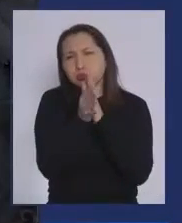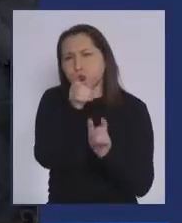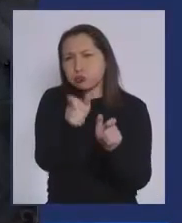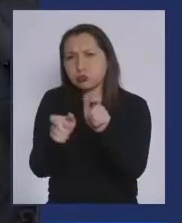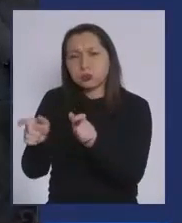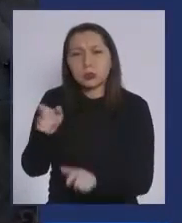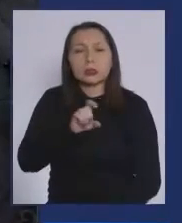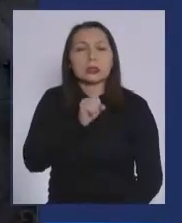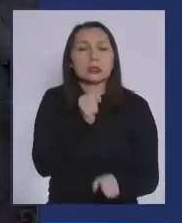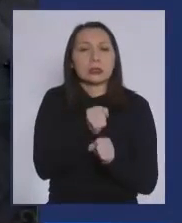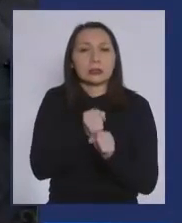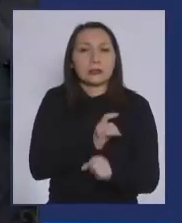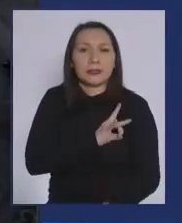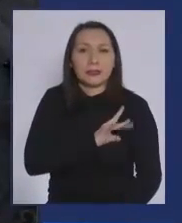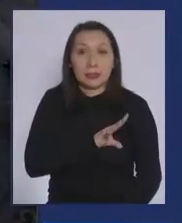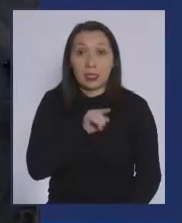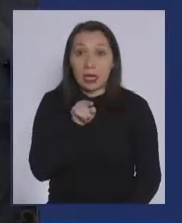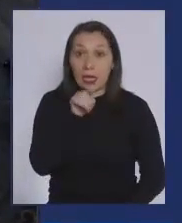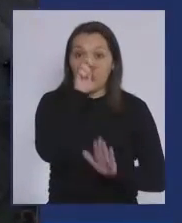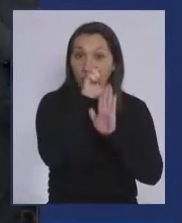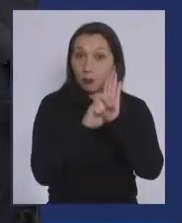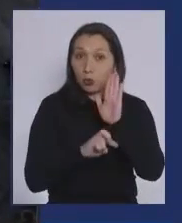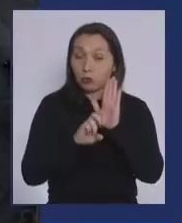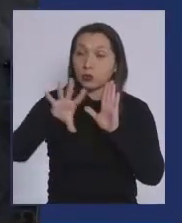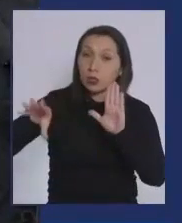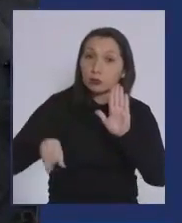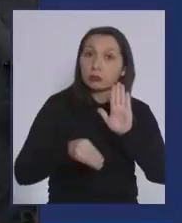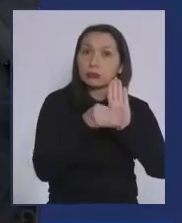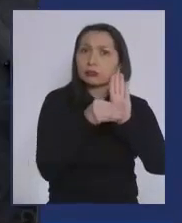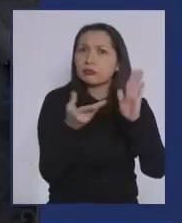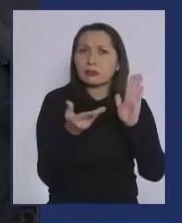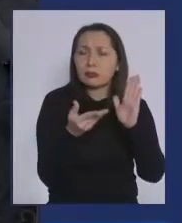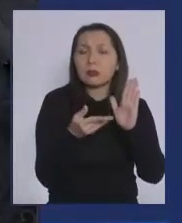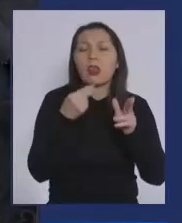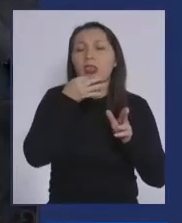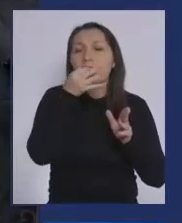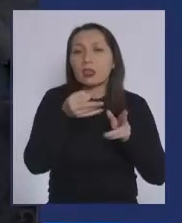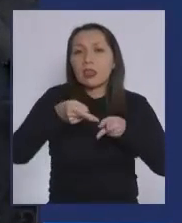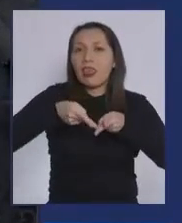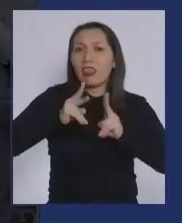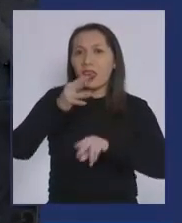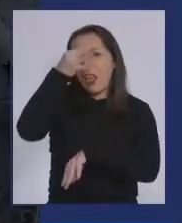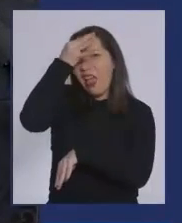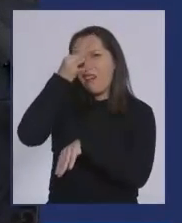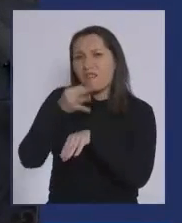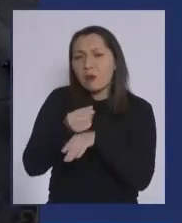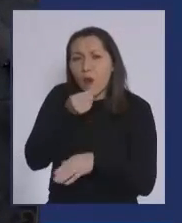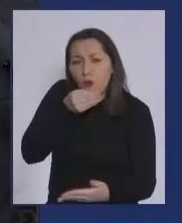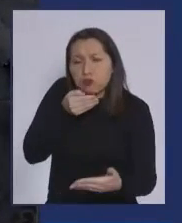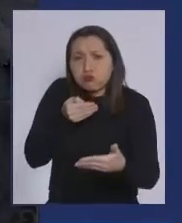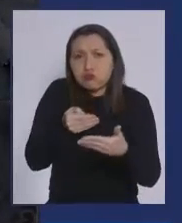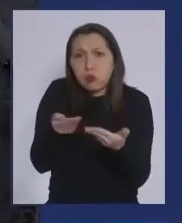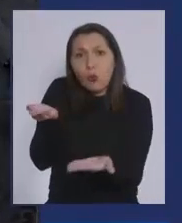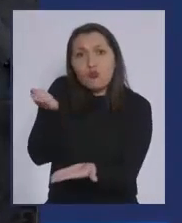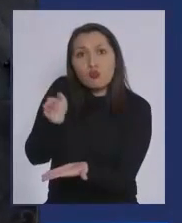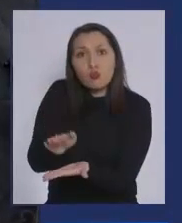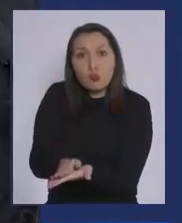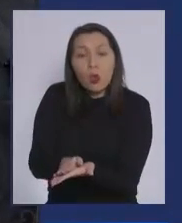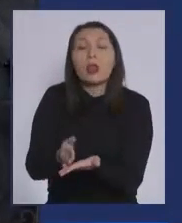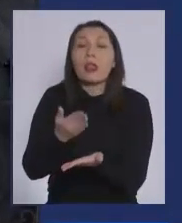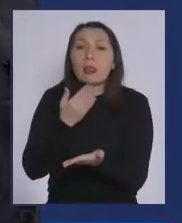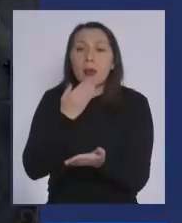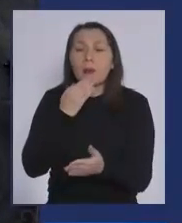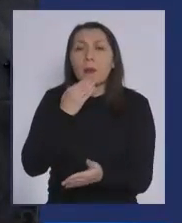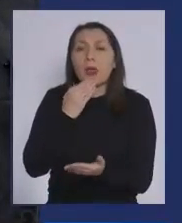trabajadores chilenos este proyecto incorpora el derecho de los enfermos terminales o que tengan